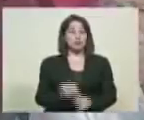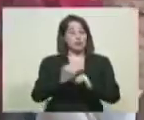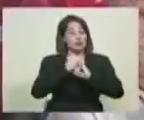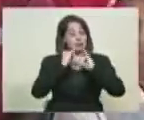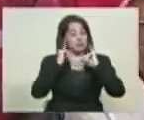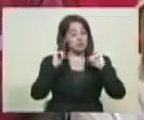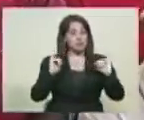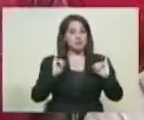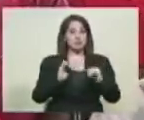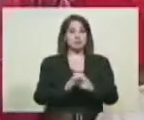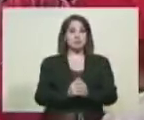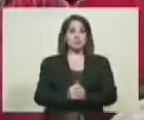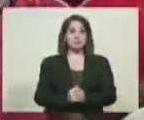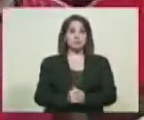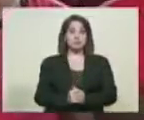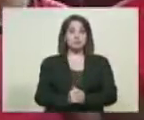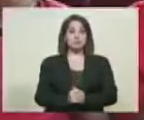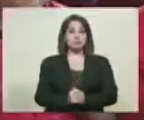independencia.